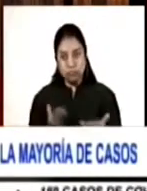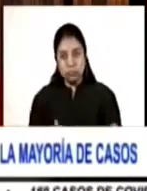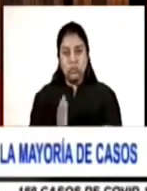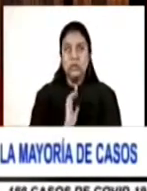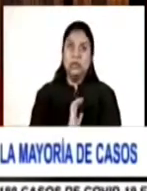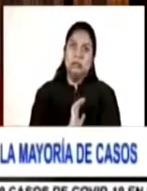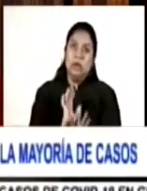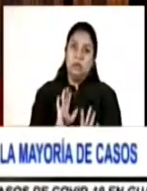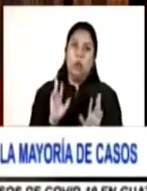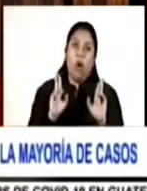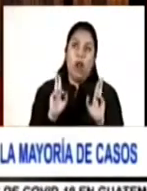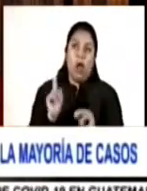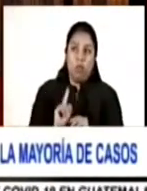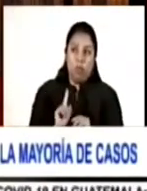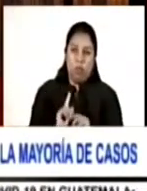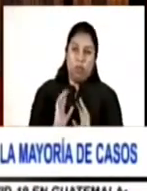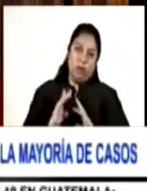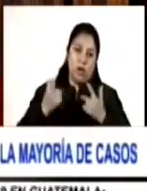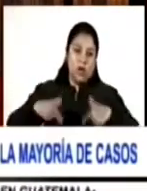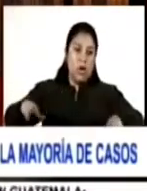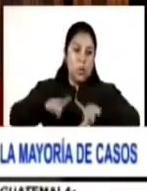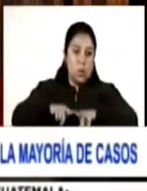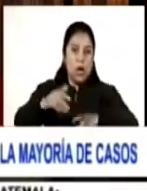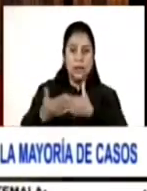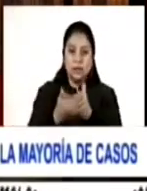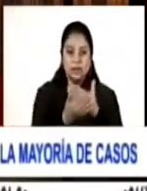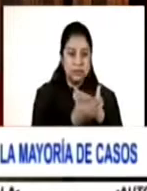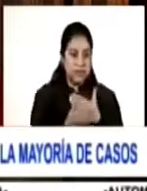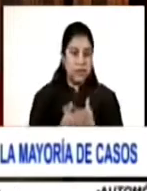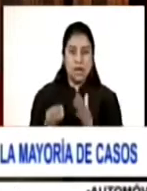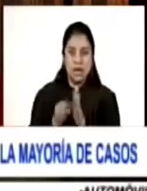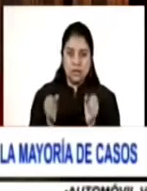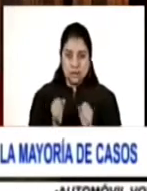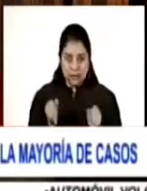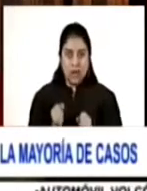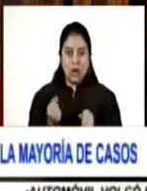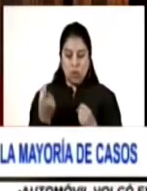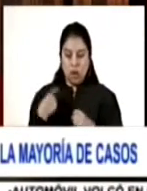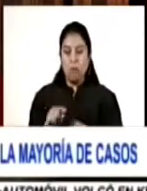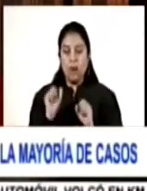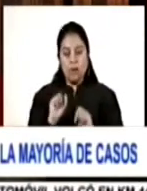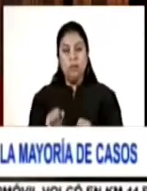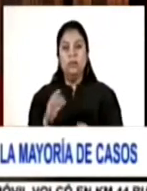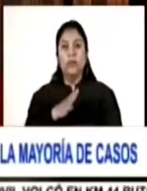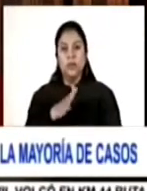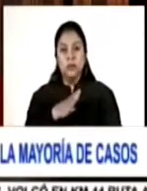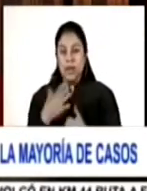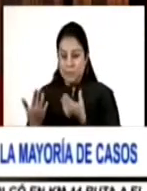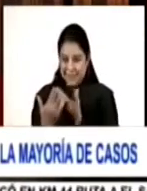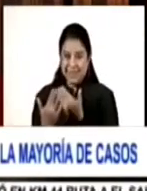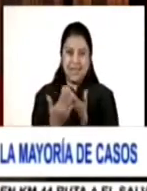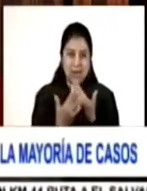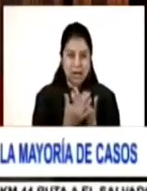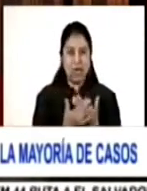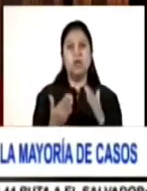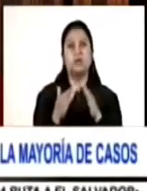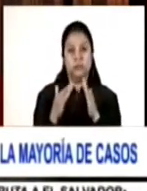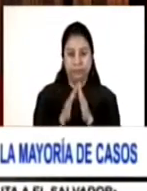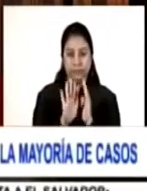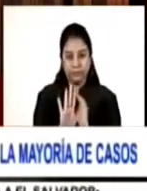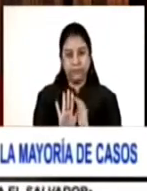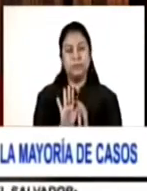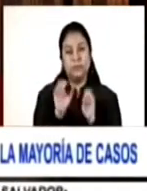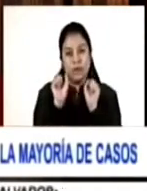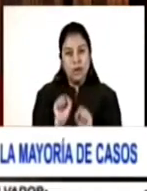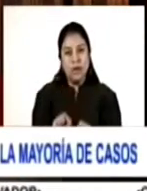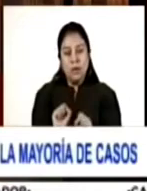quiera, a los casos de la región a la que pertenece Quetzaltenango, para que podamos tenerlos más cerca de sus hogares y